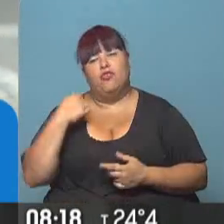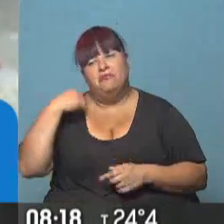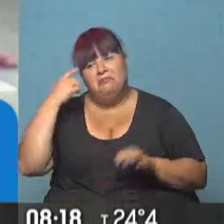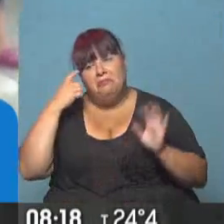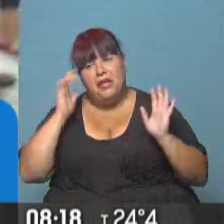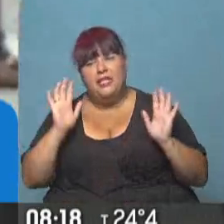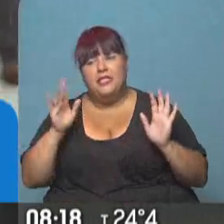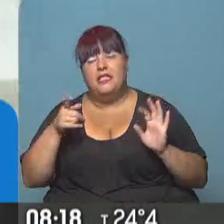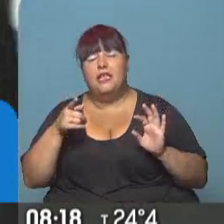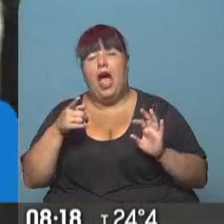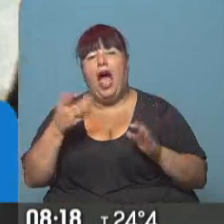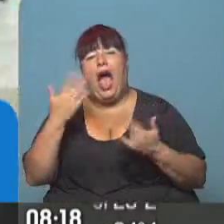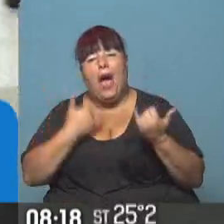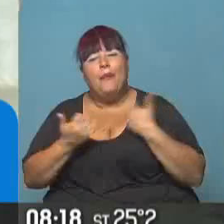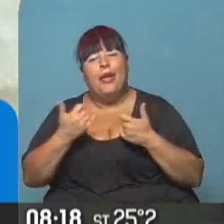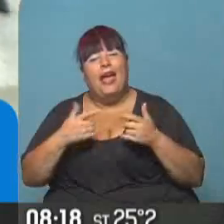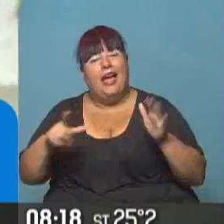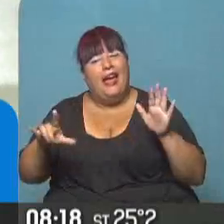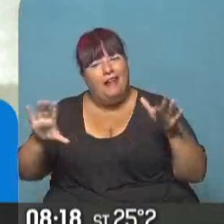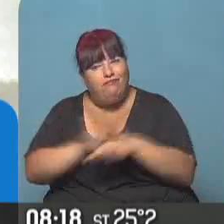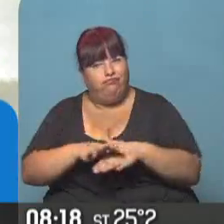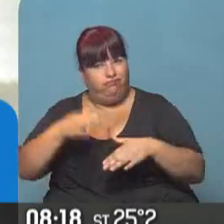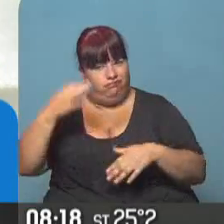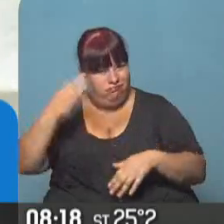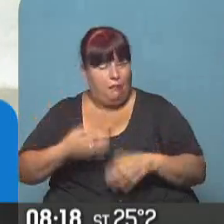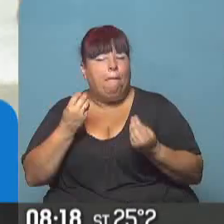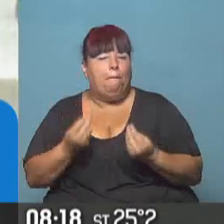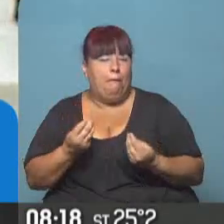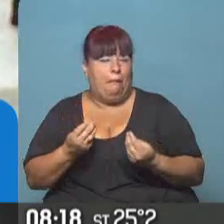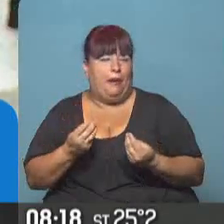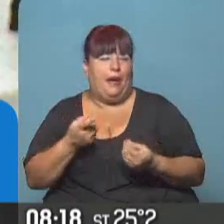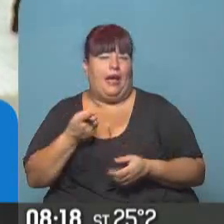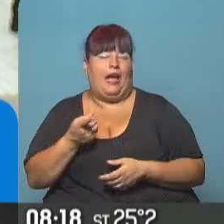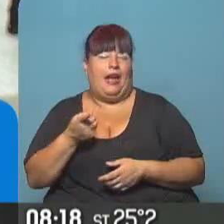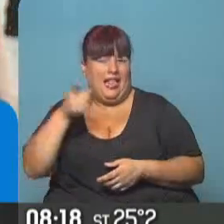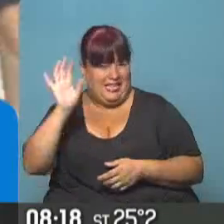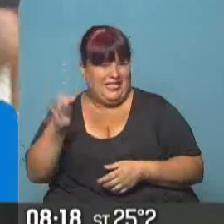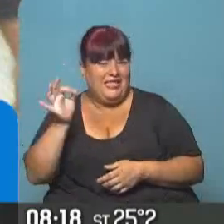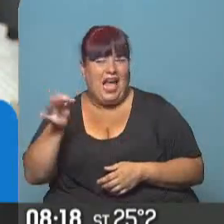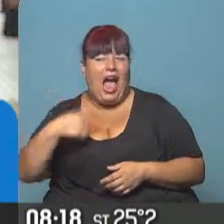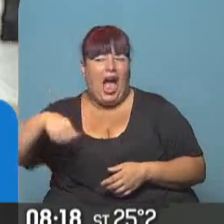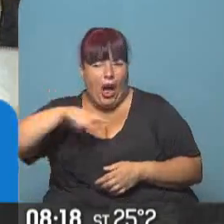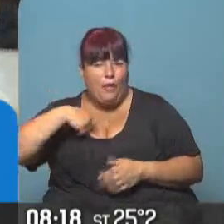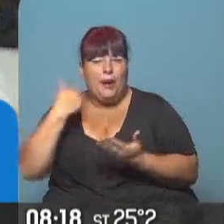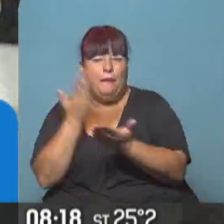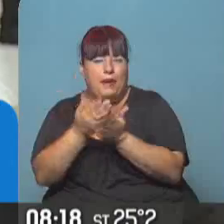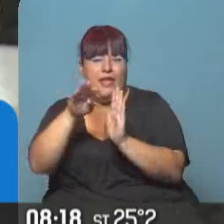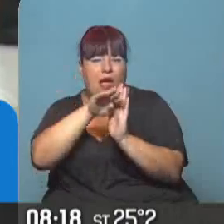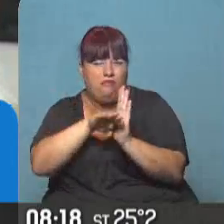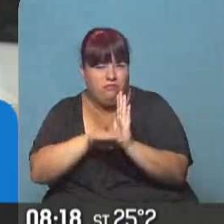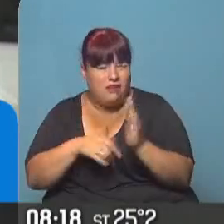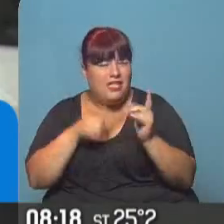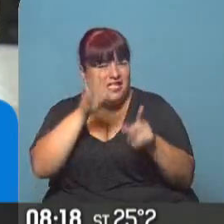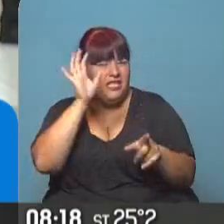Esperábamos escuchar medidas más concretas en virtud de que él ya sabía nuestros requerimientos,